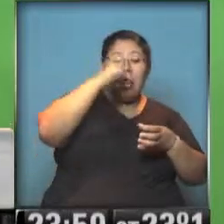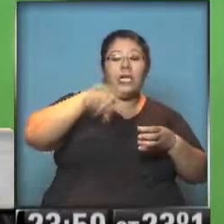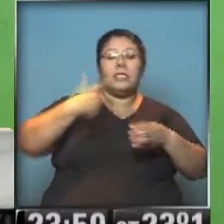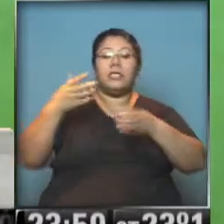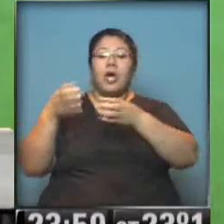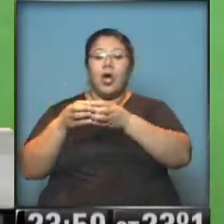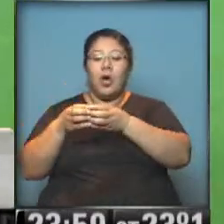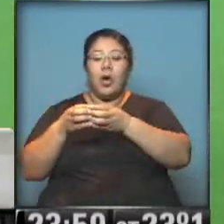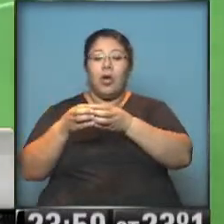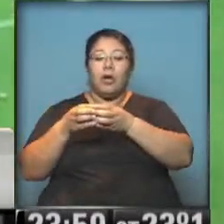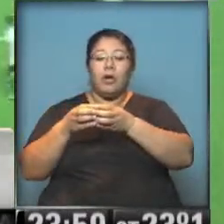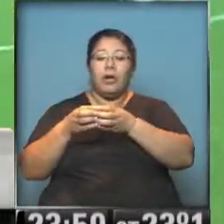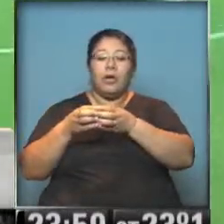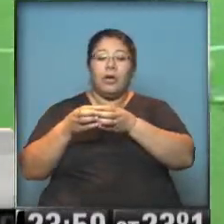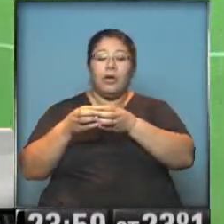terminó cayendo